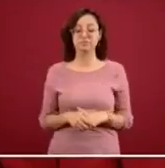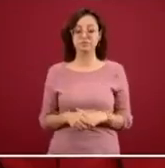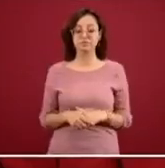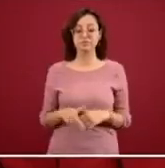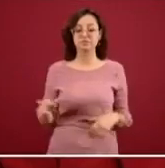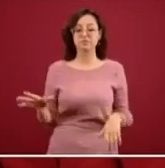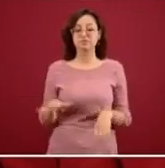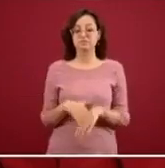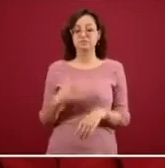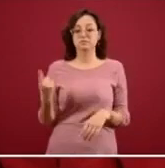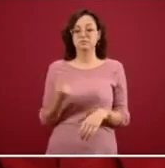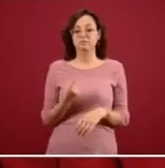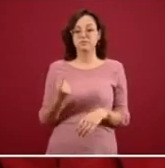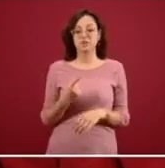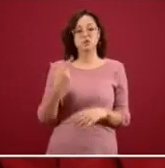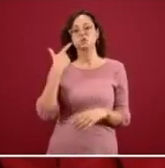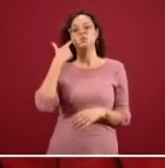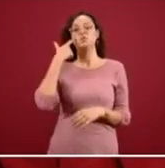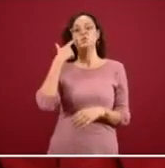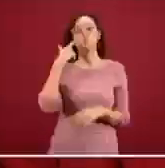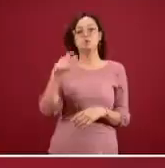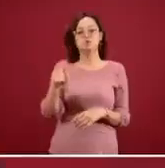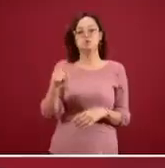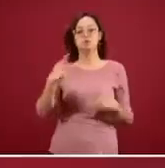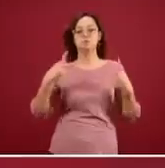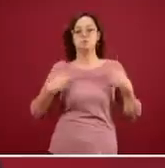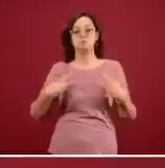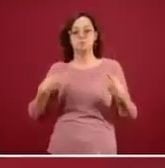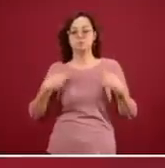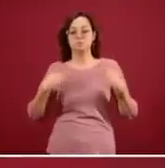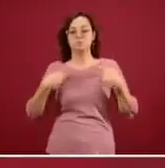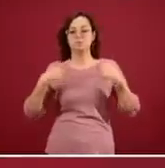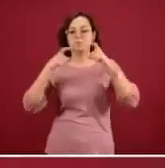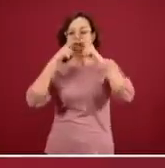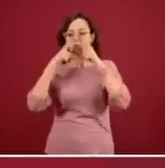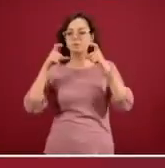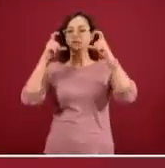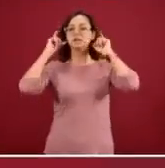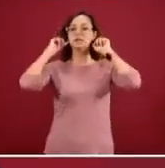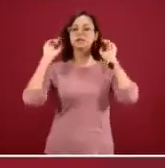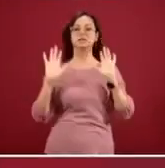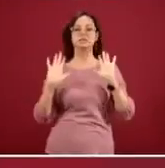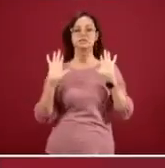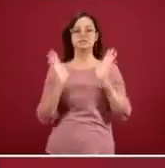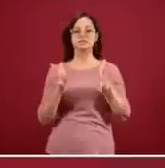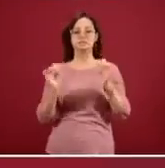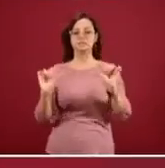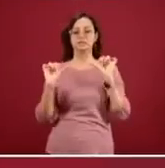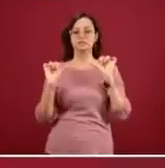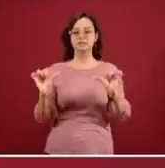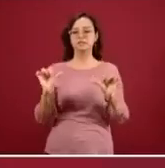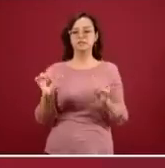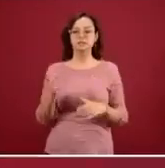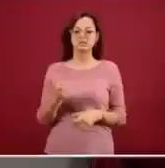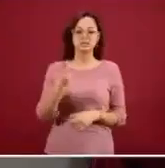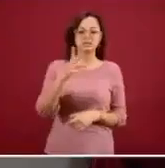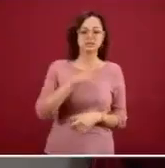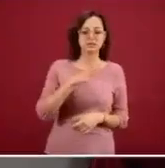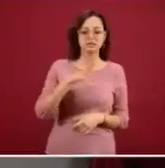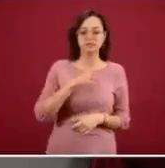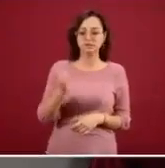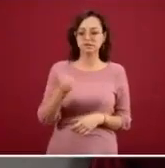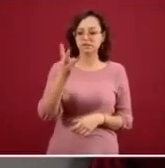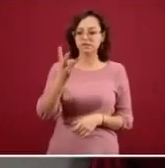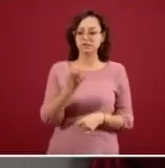particular porque no quisiera que las personas que sienten que están protegidas por tener un cubrebocas, aquí vemos a 3 compañeros periodistas